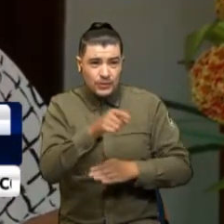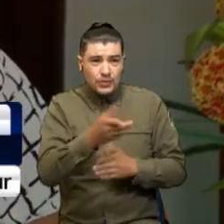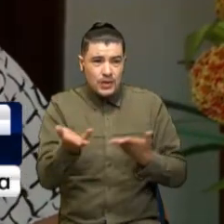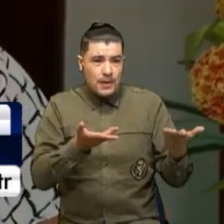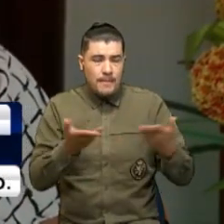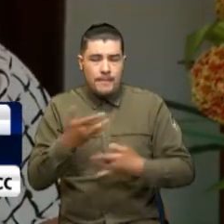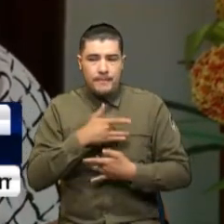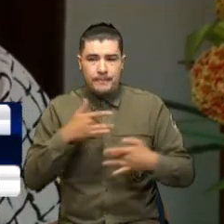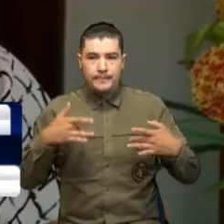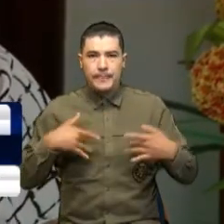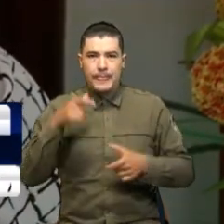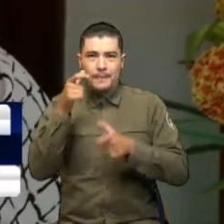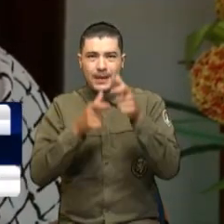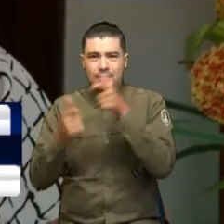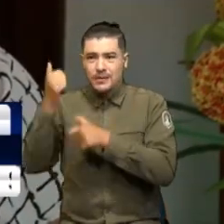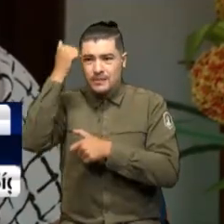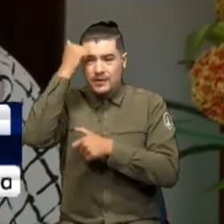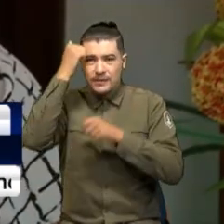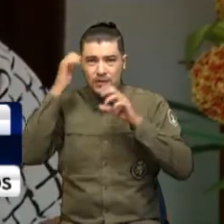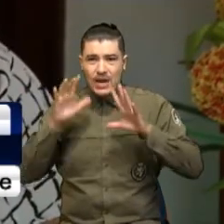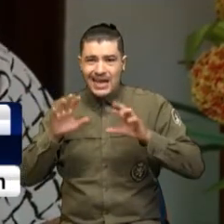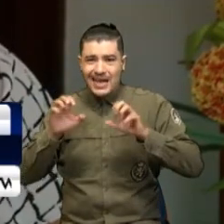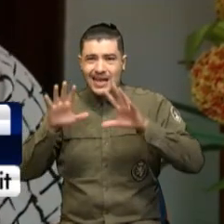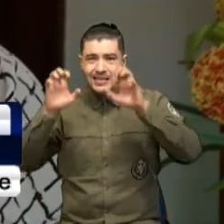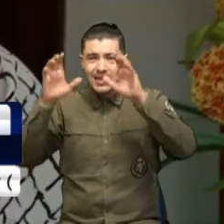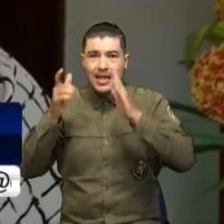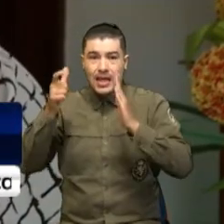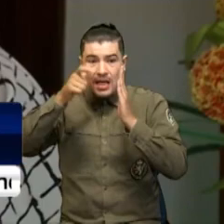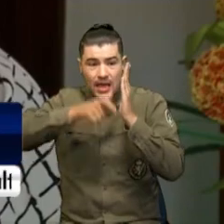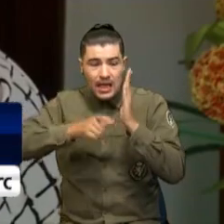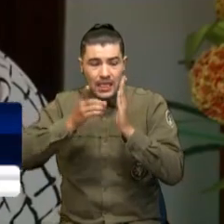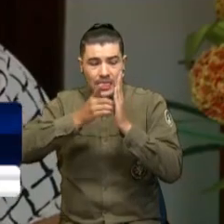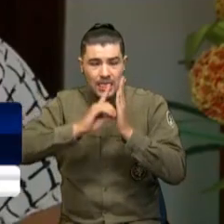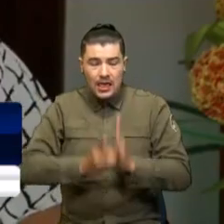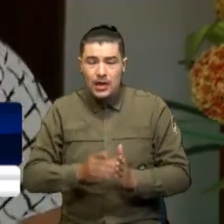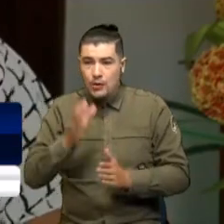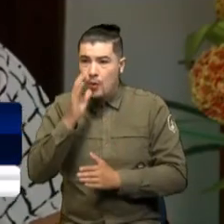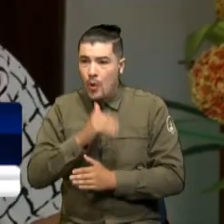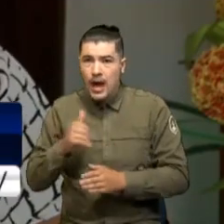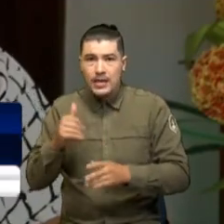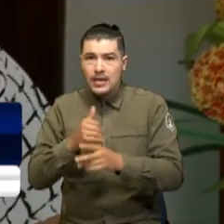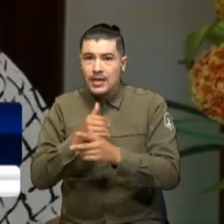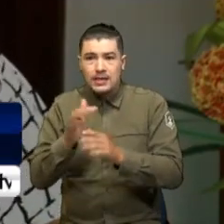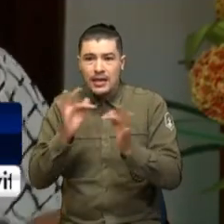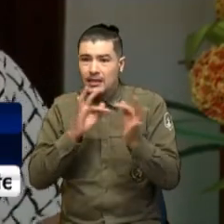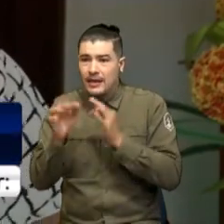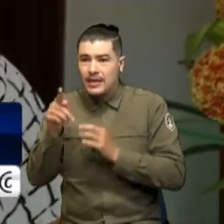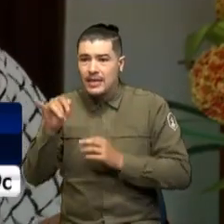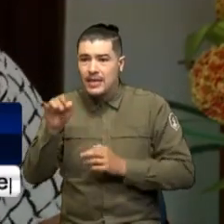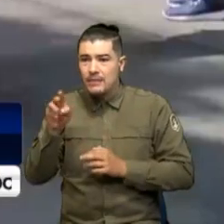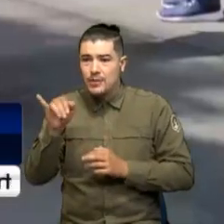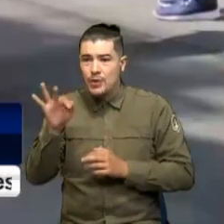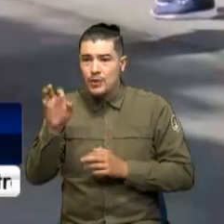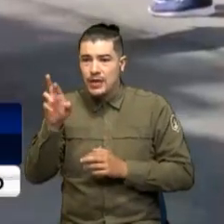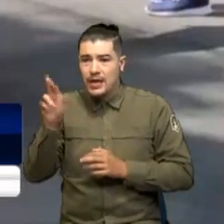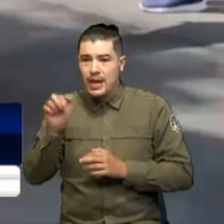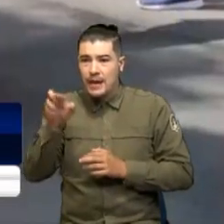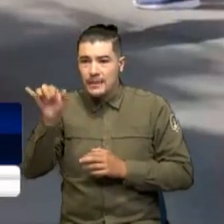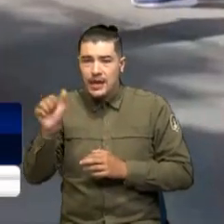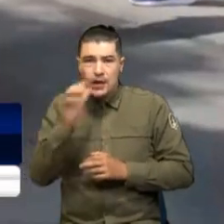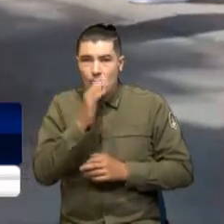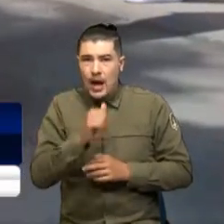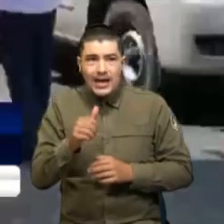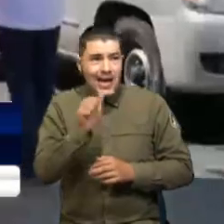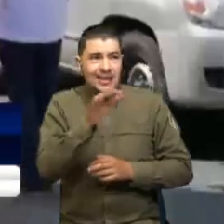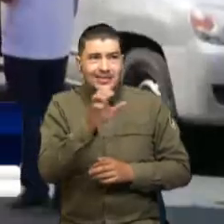maestros que están con cáncer diagnosticado y no hay ni siquiera quimioterapia no hay nada y ya ni siquiera hay acetaminofén según